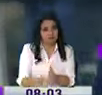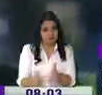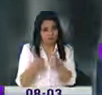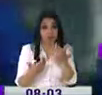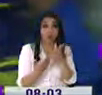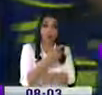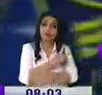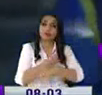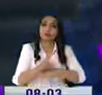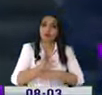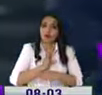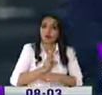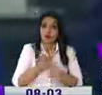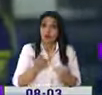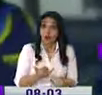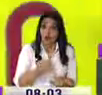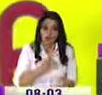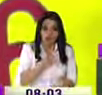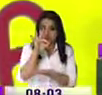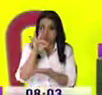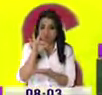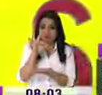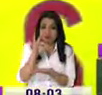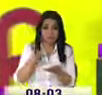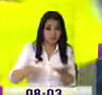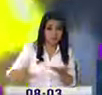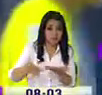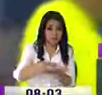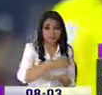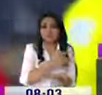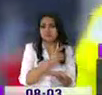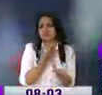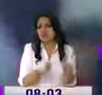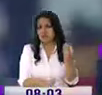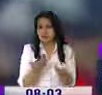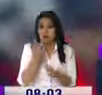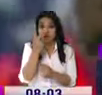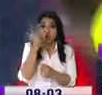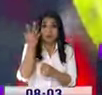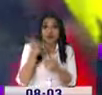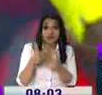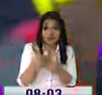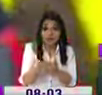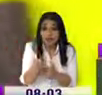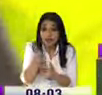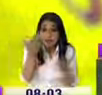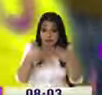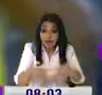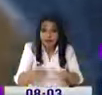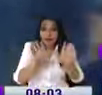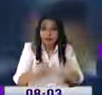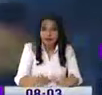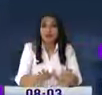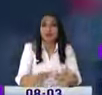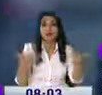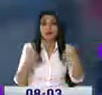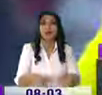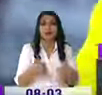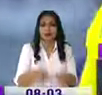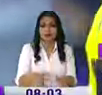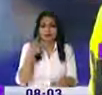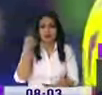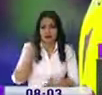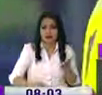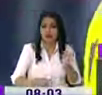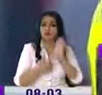quienes la dirigencia apresuradamente les encargó una pesada mochila a tan solo 2 jornadas de concluir la eliminatoria, se juegan por demostrar que de verdad son